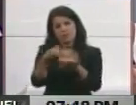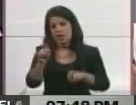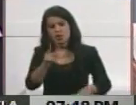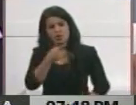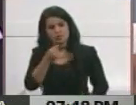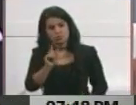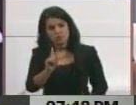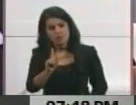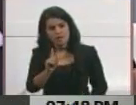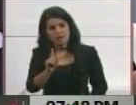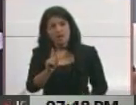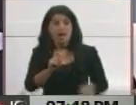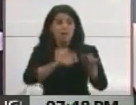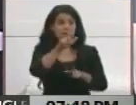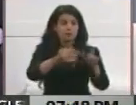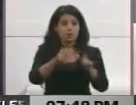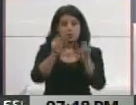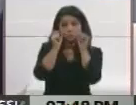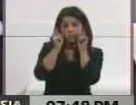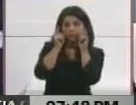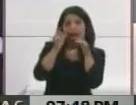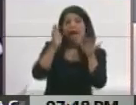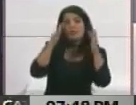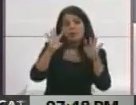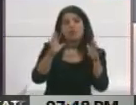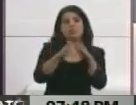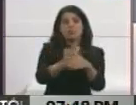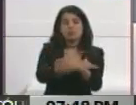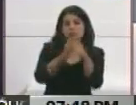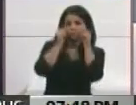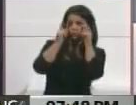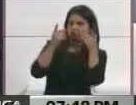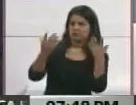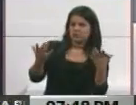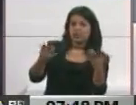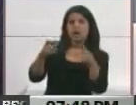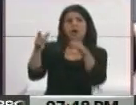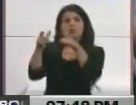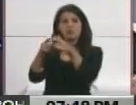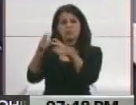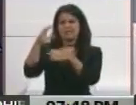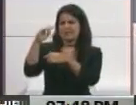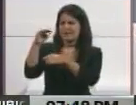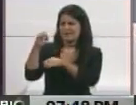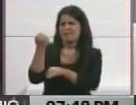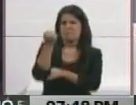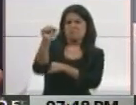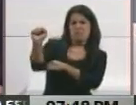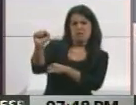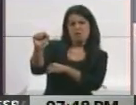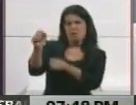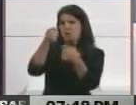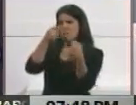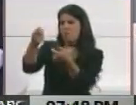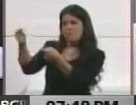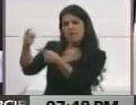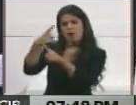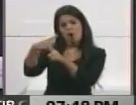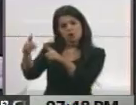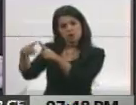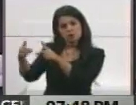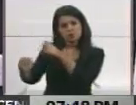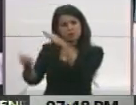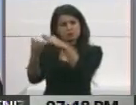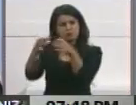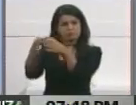asombrada con esta situación de Rebeldía de uno de los poderes en relación al resto de los poderes y en relación al